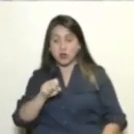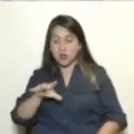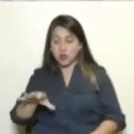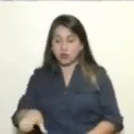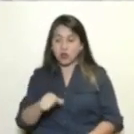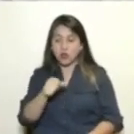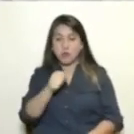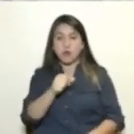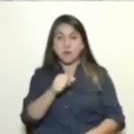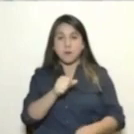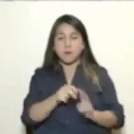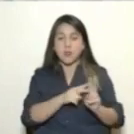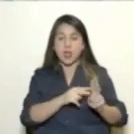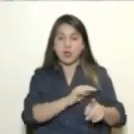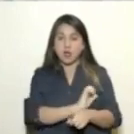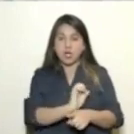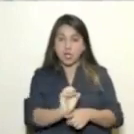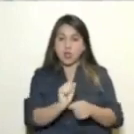Ah, mire usted.